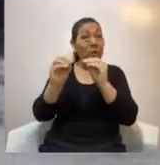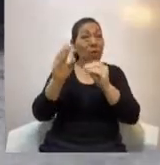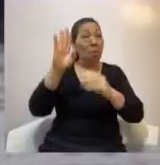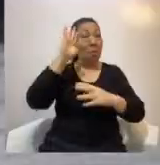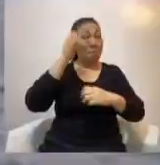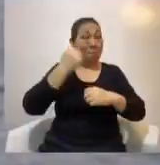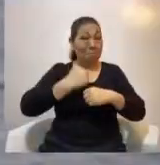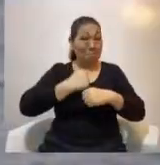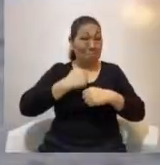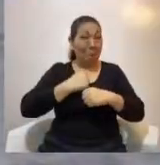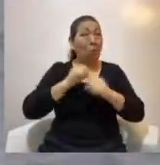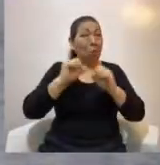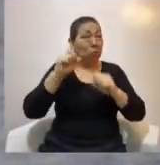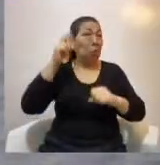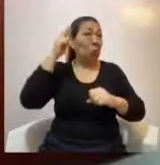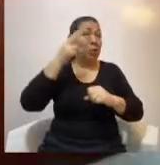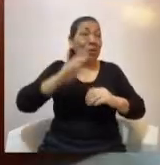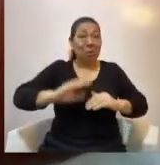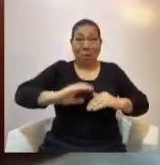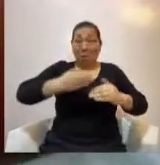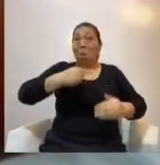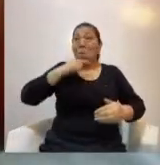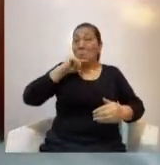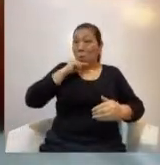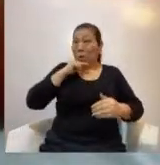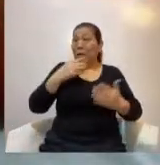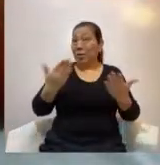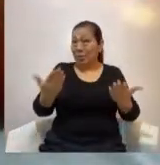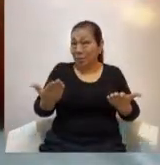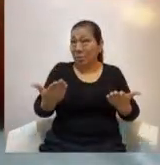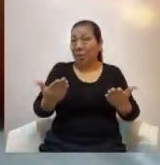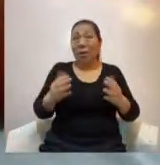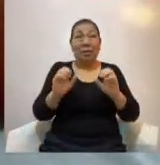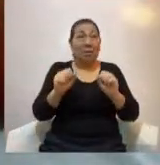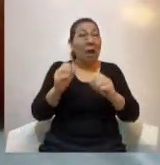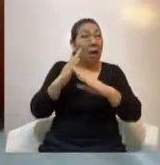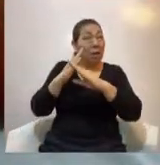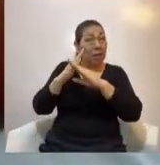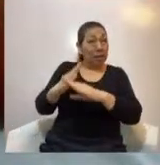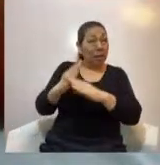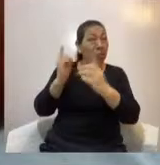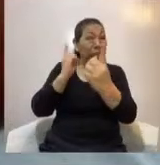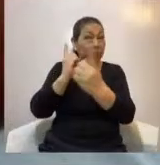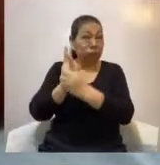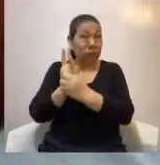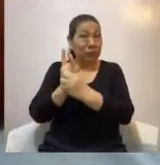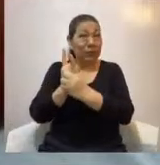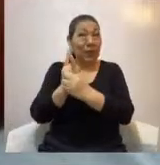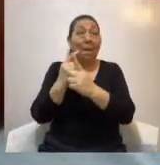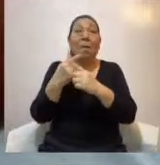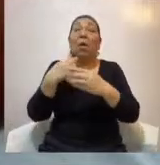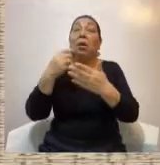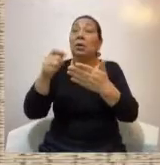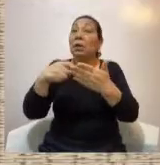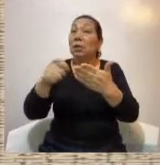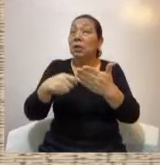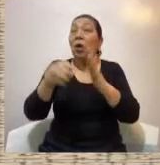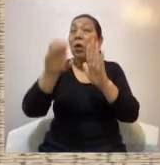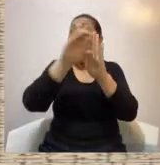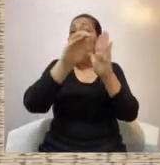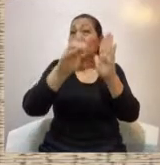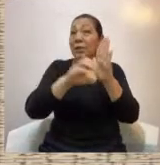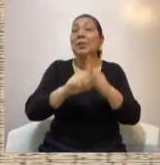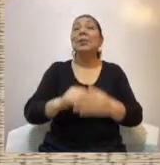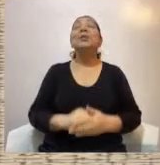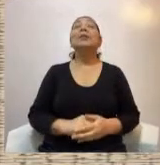de formación de las Fuerzas Armadas por razón de embarazo constituye un acto de discriminación directa, como señalado, proscrito